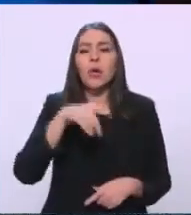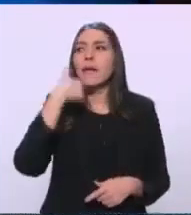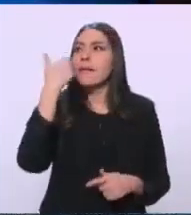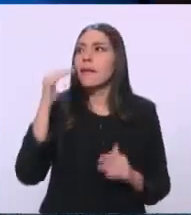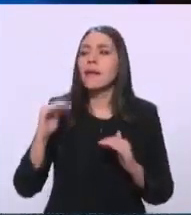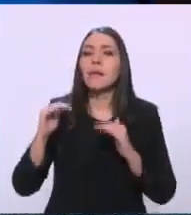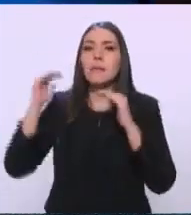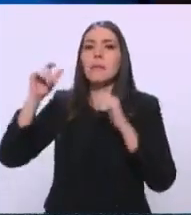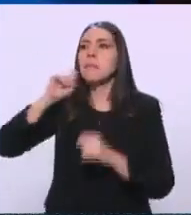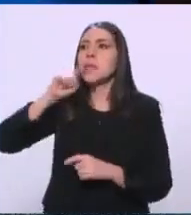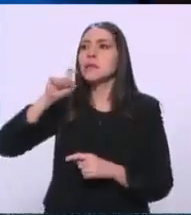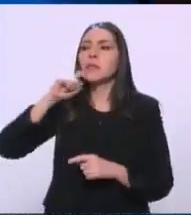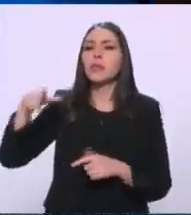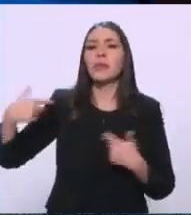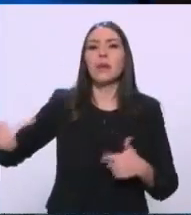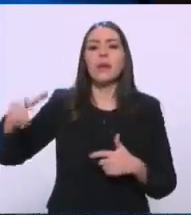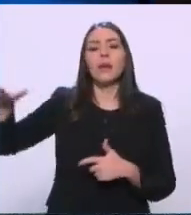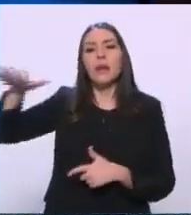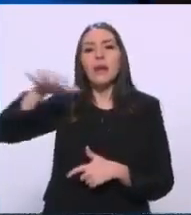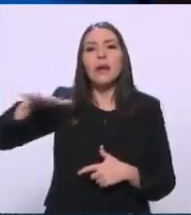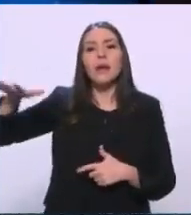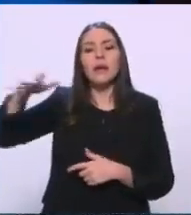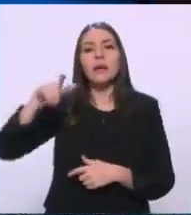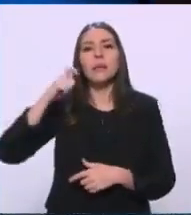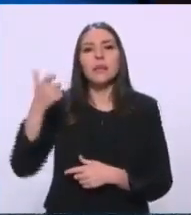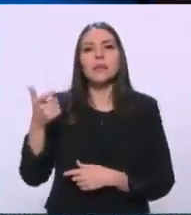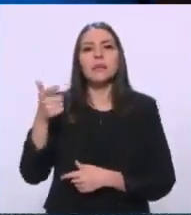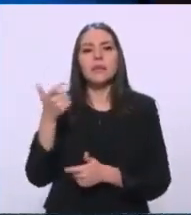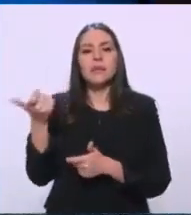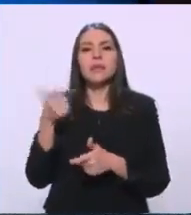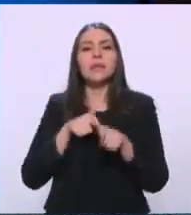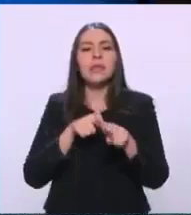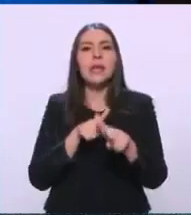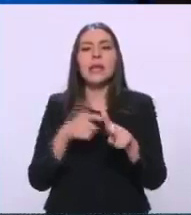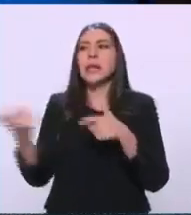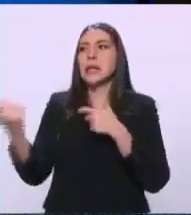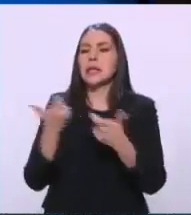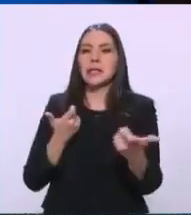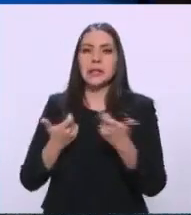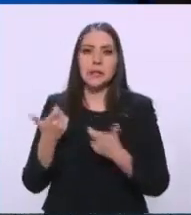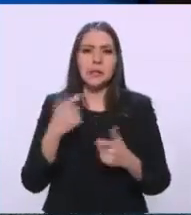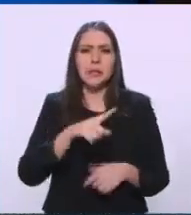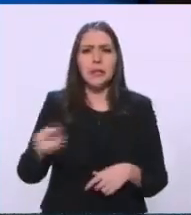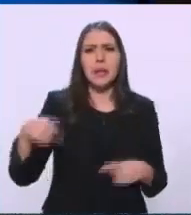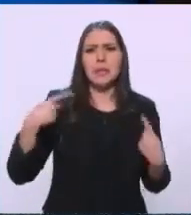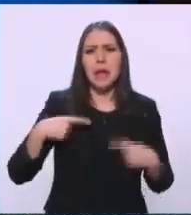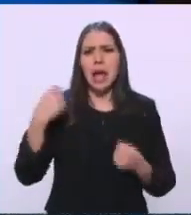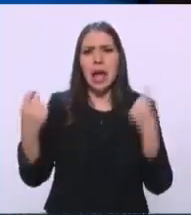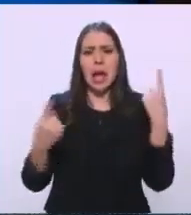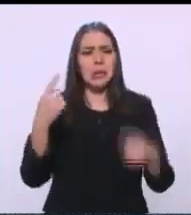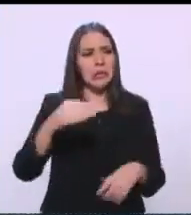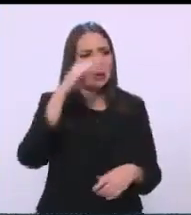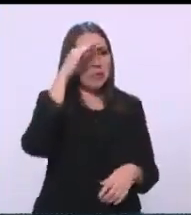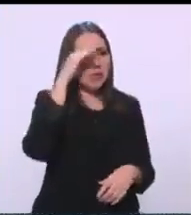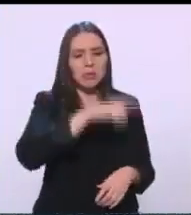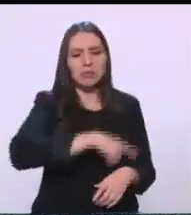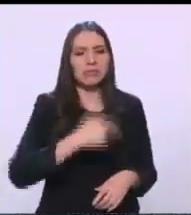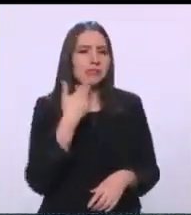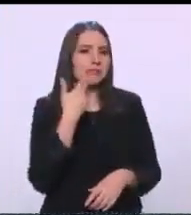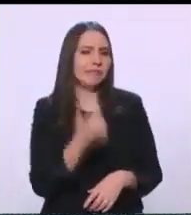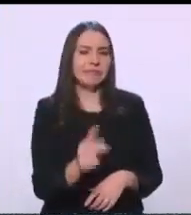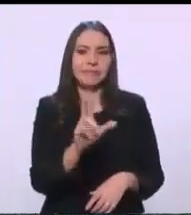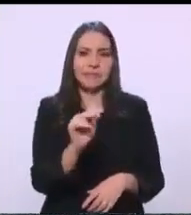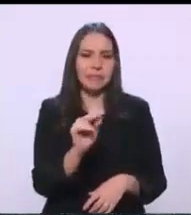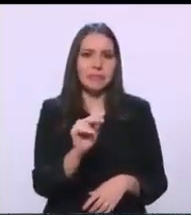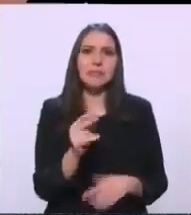fuera posible. Es decir, pensaban que no iba a haber resultados. Pero está dando resultados. Es decir, el que la riqueza se haga